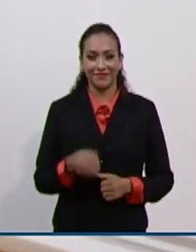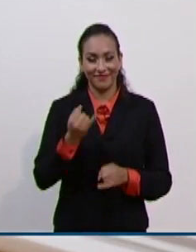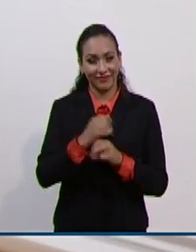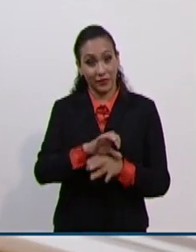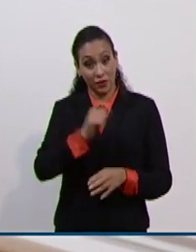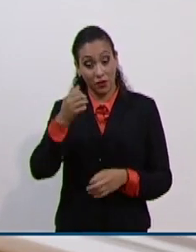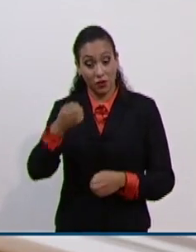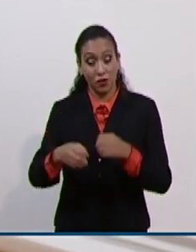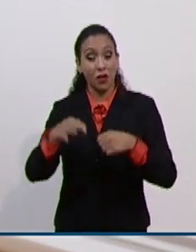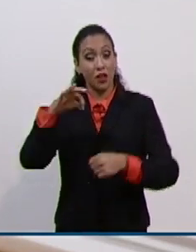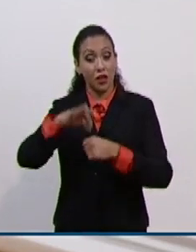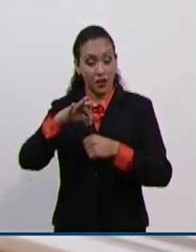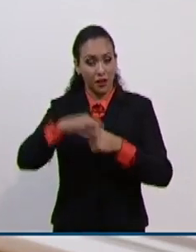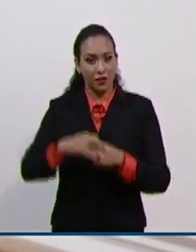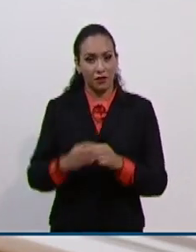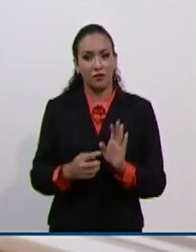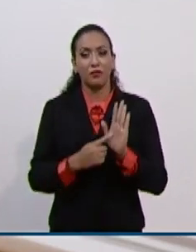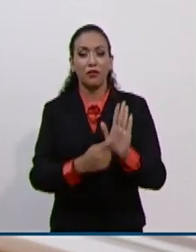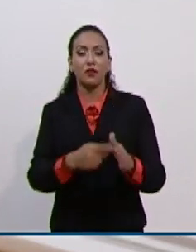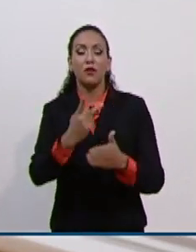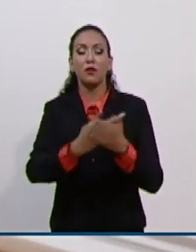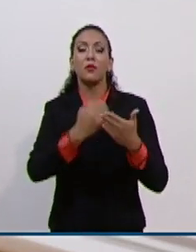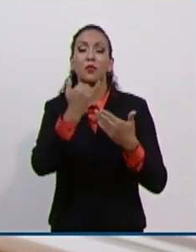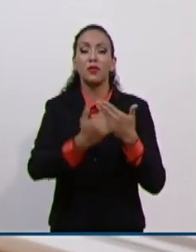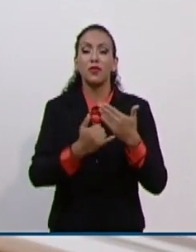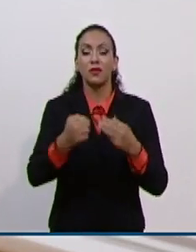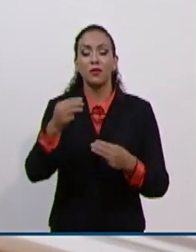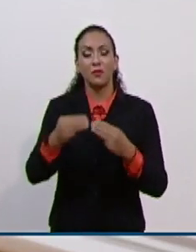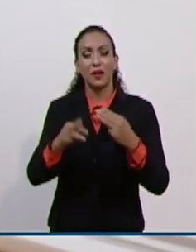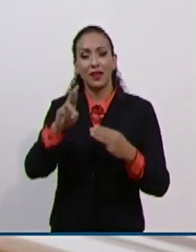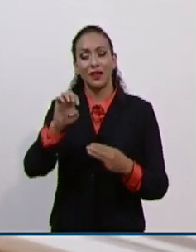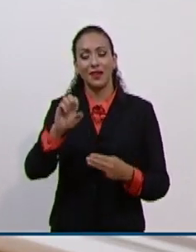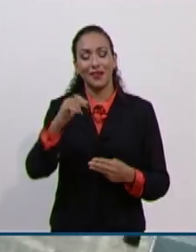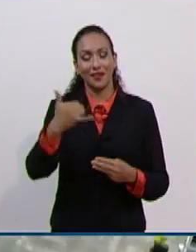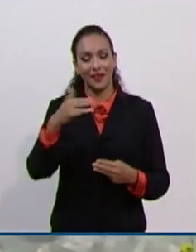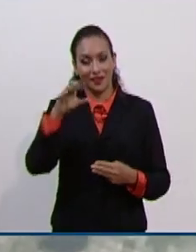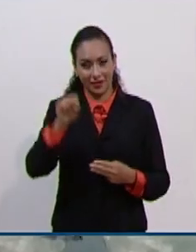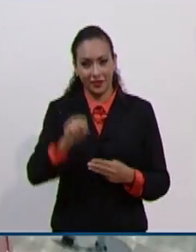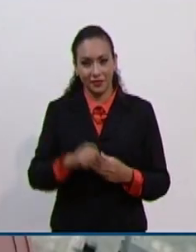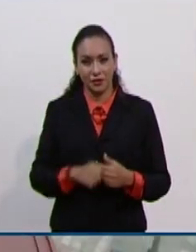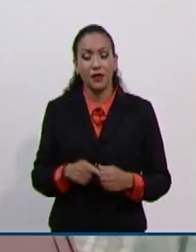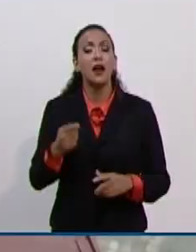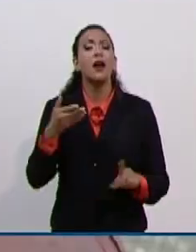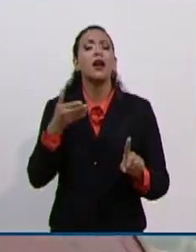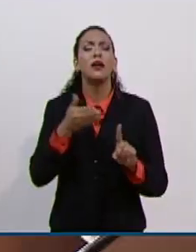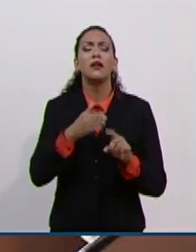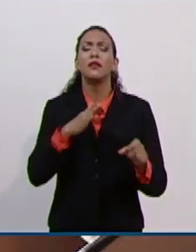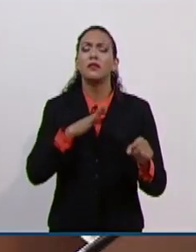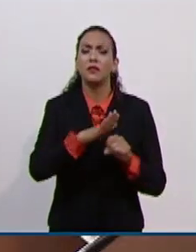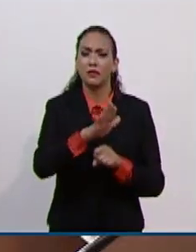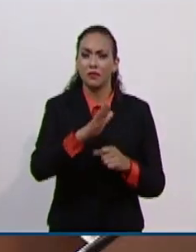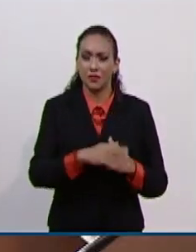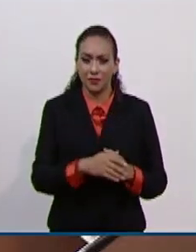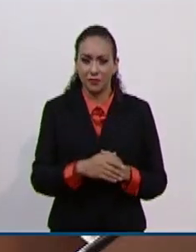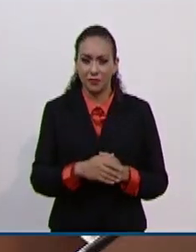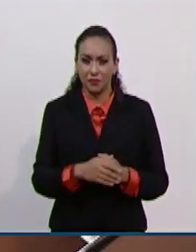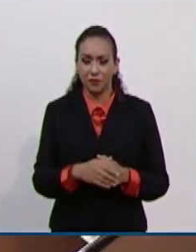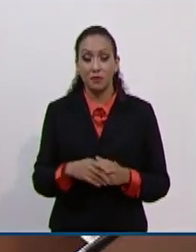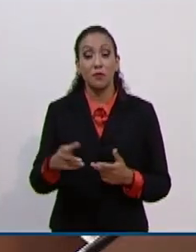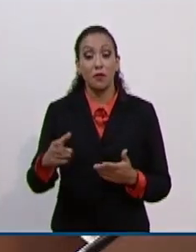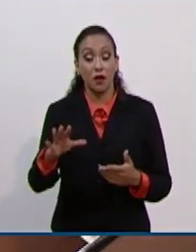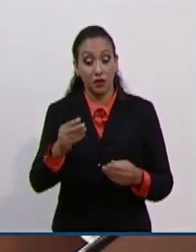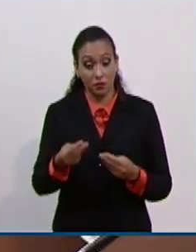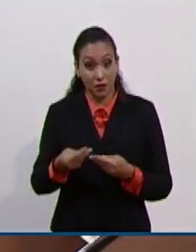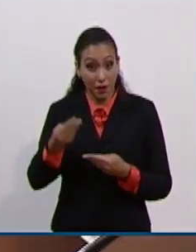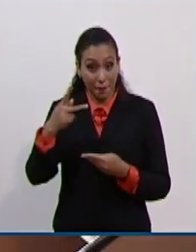el Tribunal Electoral dio a conocer el proyecto del magistrado Reyes Rodríguez Mondragón, con el que propone resolver el recurso de apelación que presentó